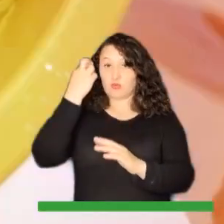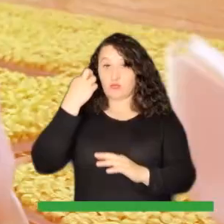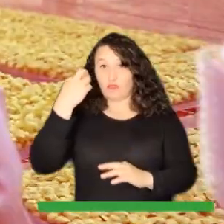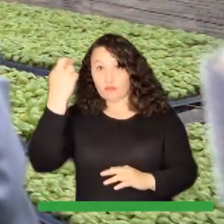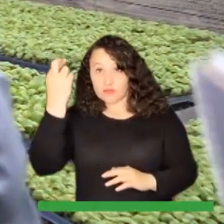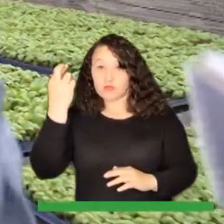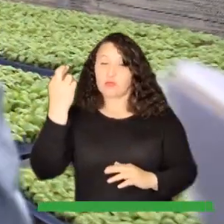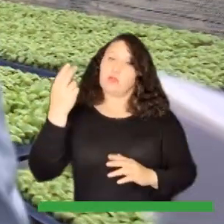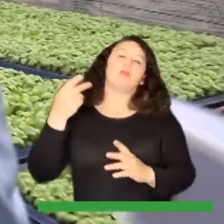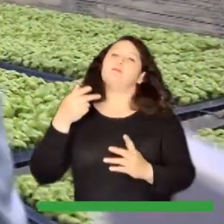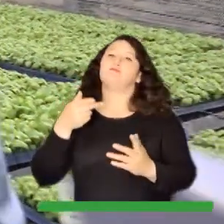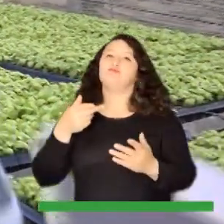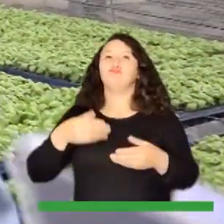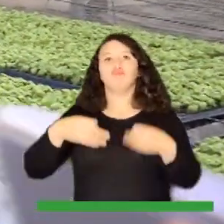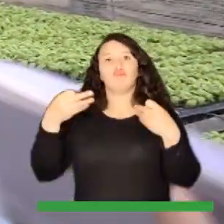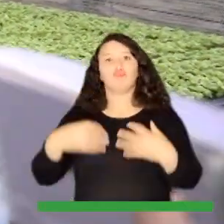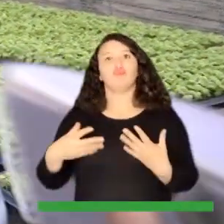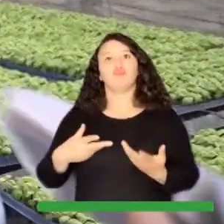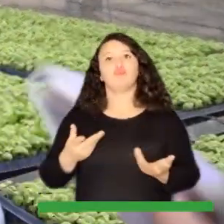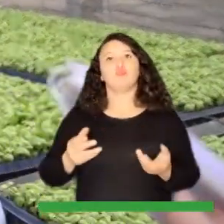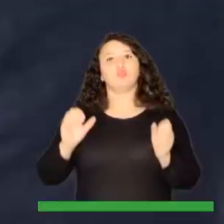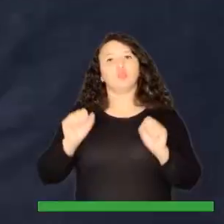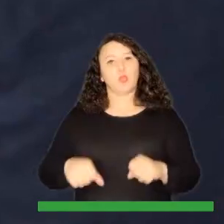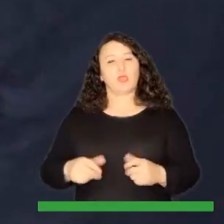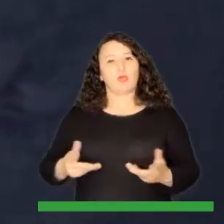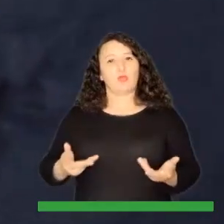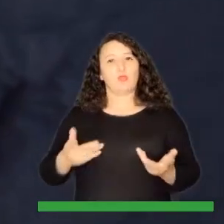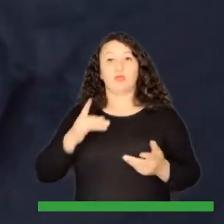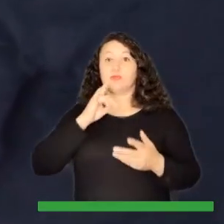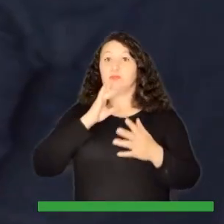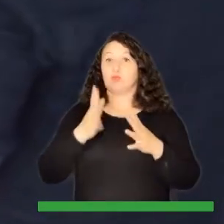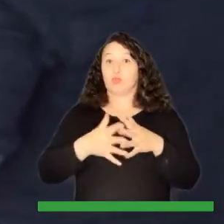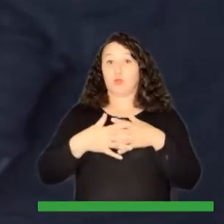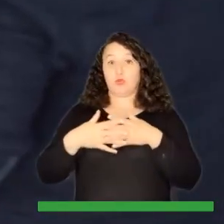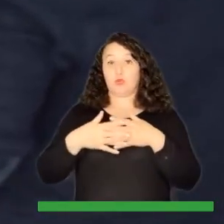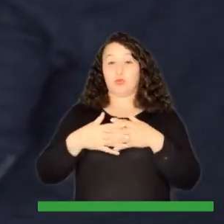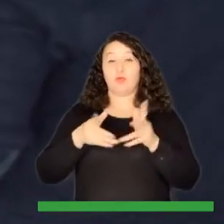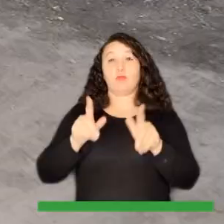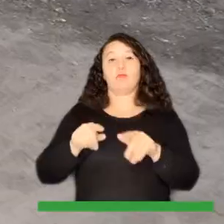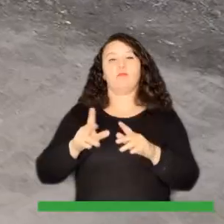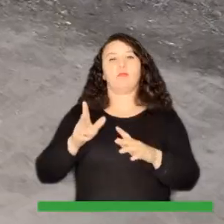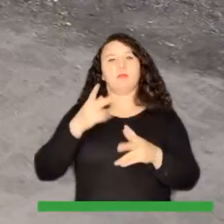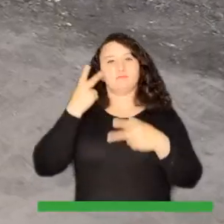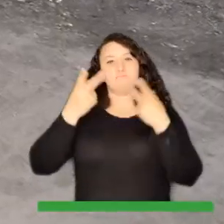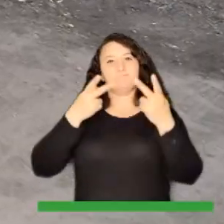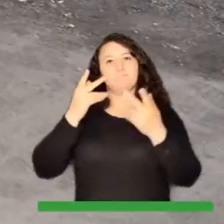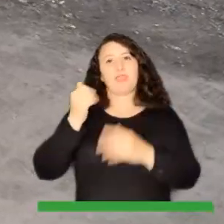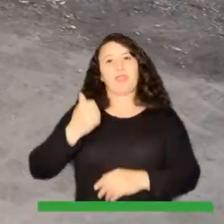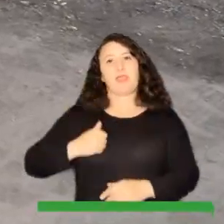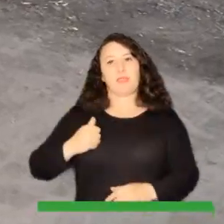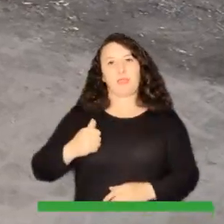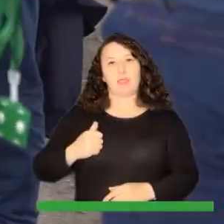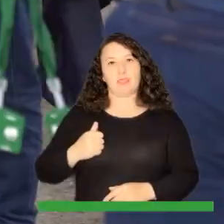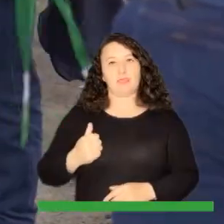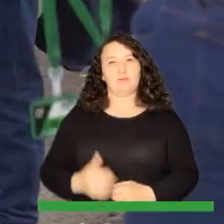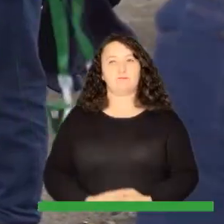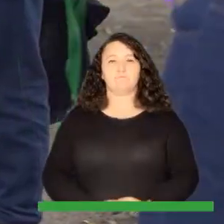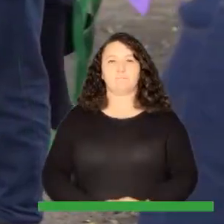profesional. Esto nos ha llevado y nos hemos permitido a estar en Estados Unidos y también estamos visitando Canadá.